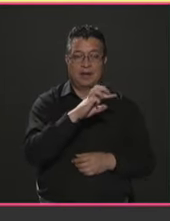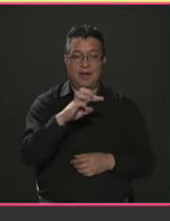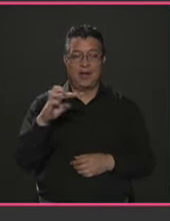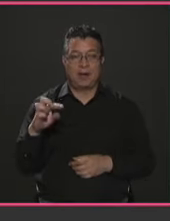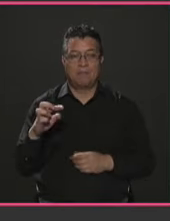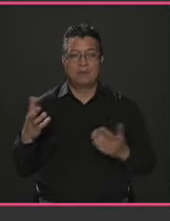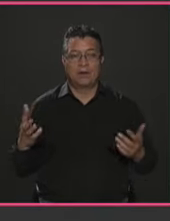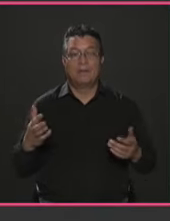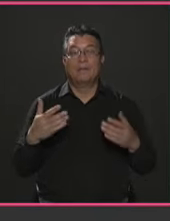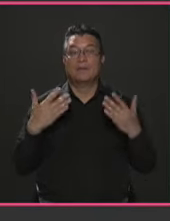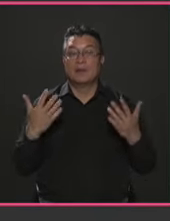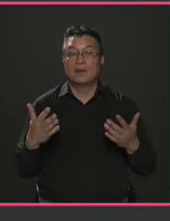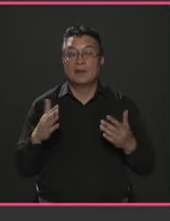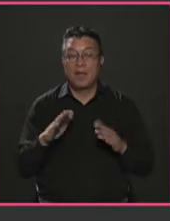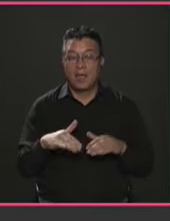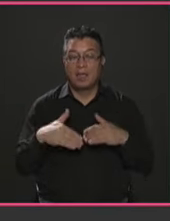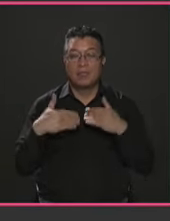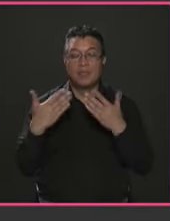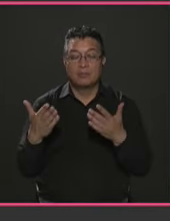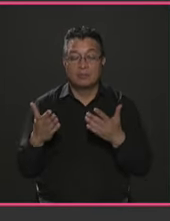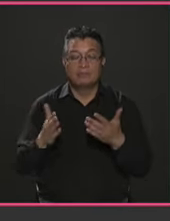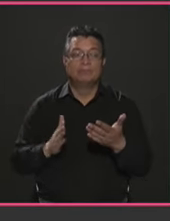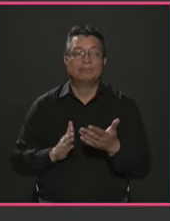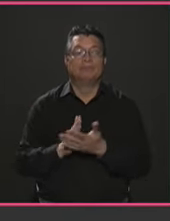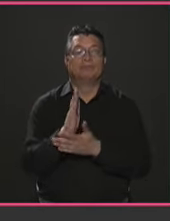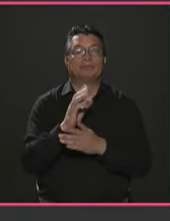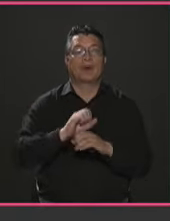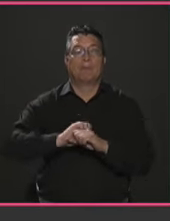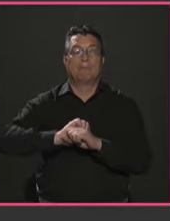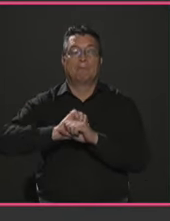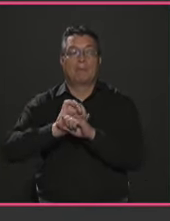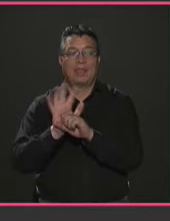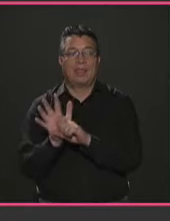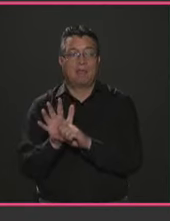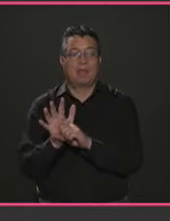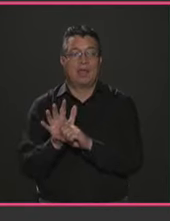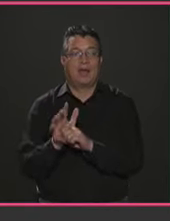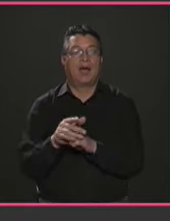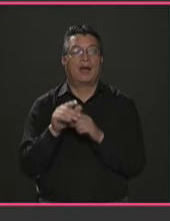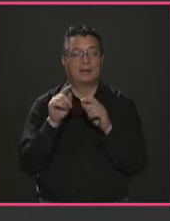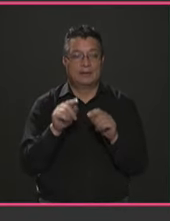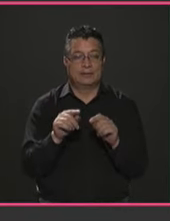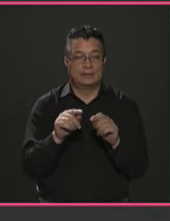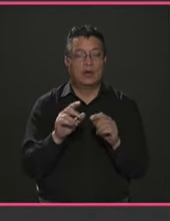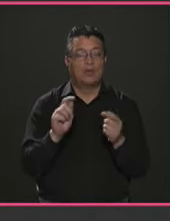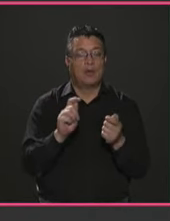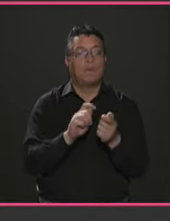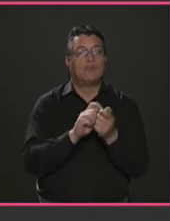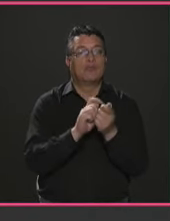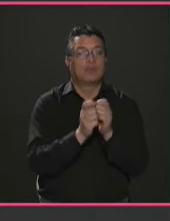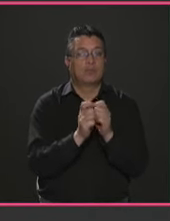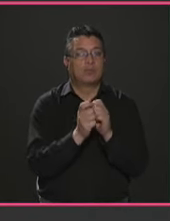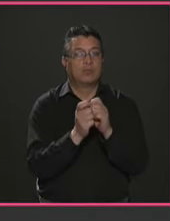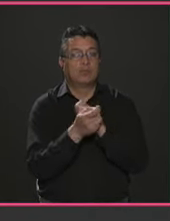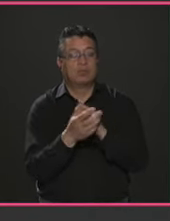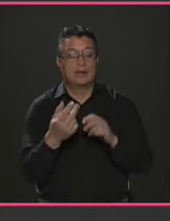y vino el coronavirus la pandemia Y eso hizo que un poco